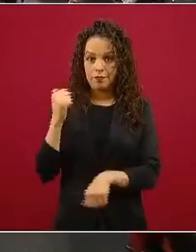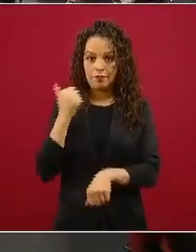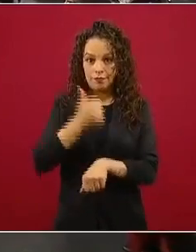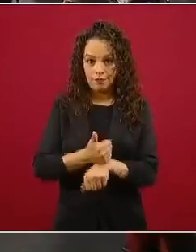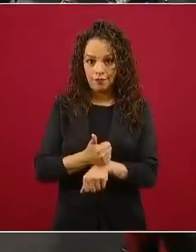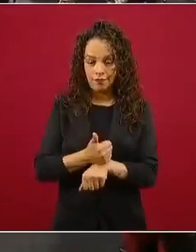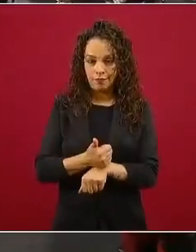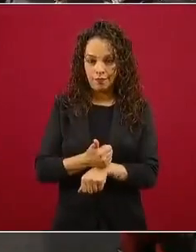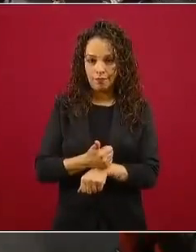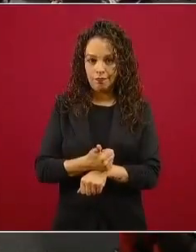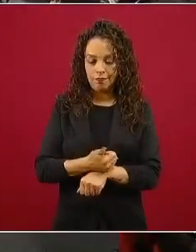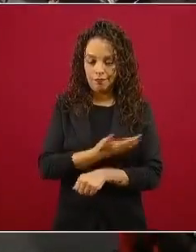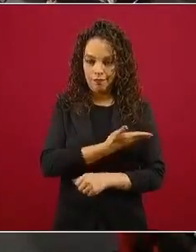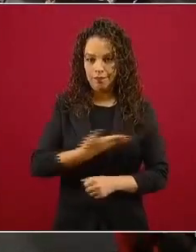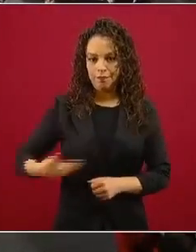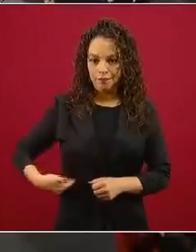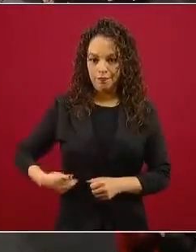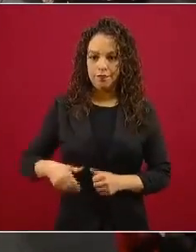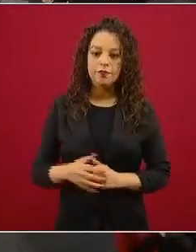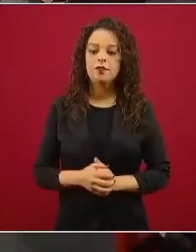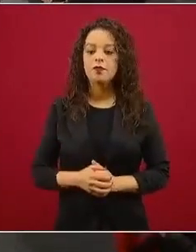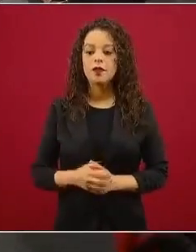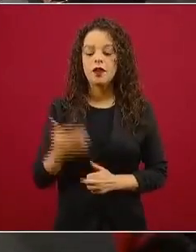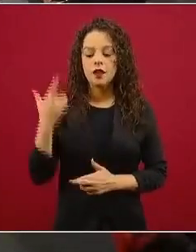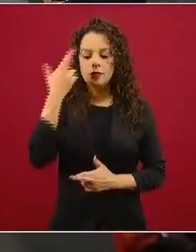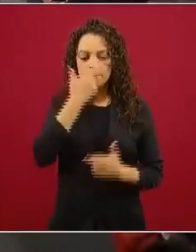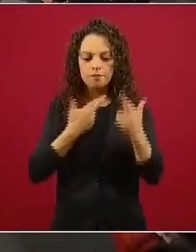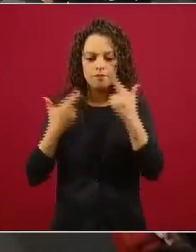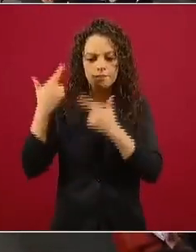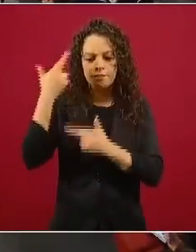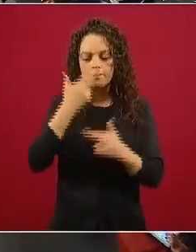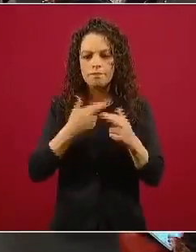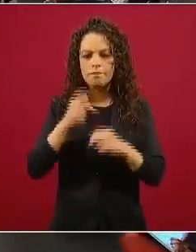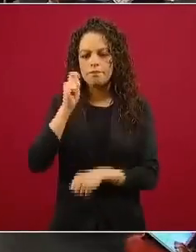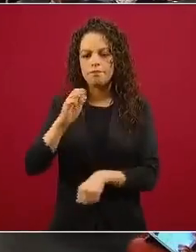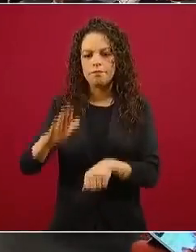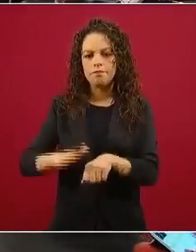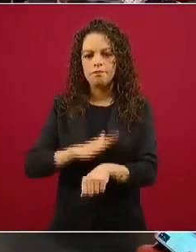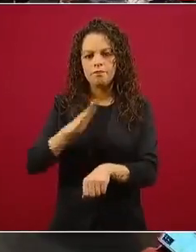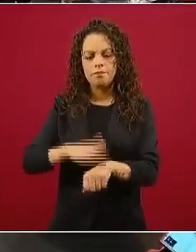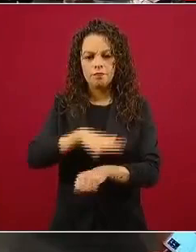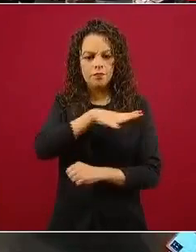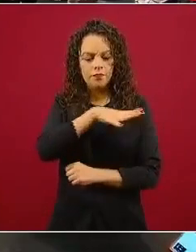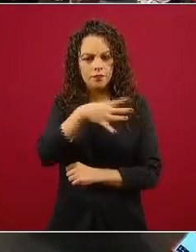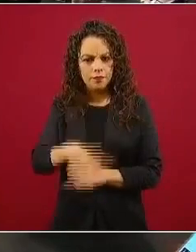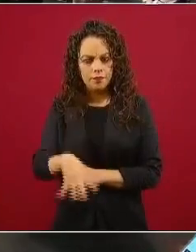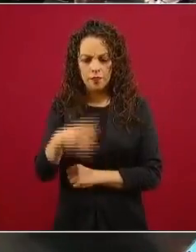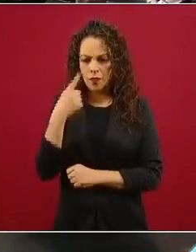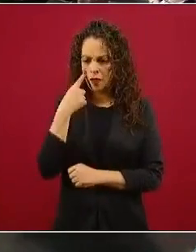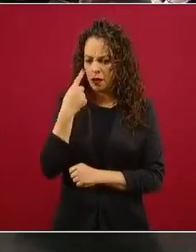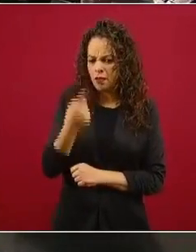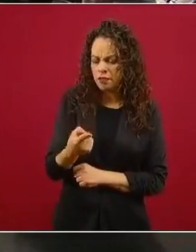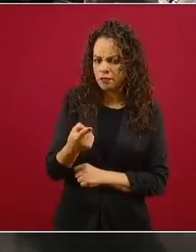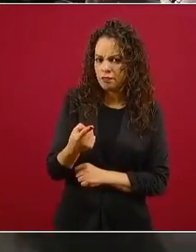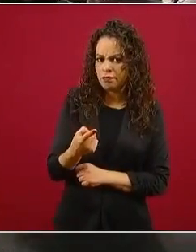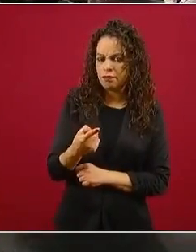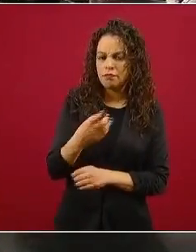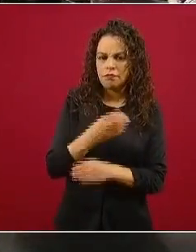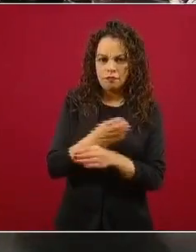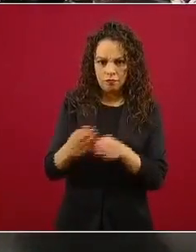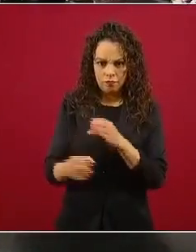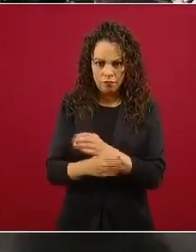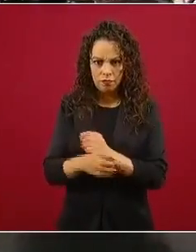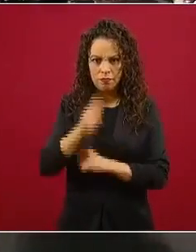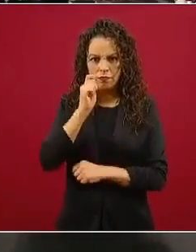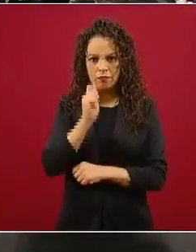lado, en una evaluación general, por un lado se encuentra un panorama adverso en contexto de